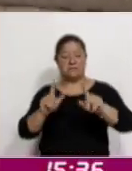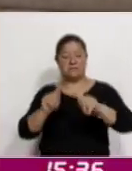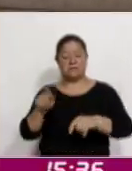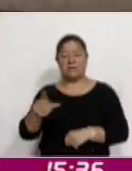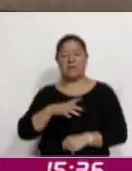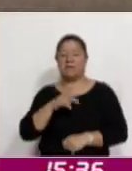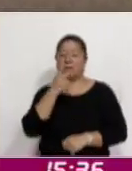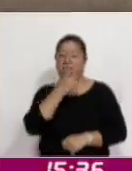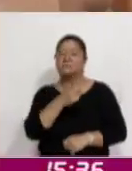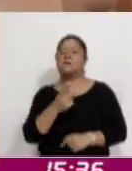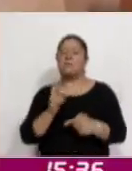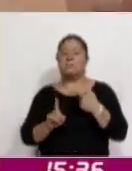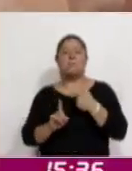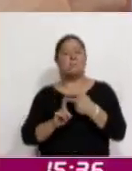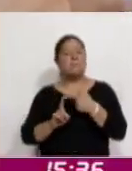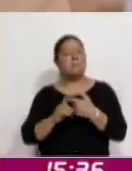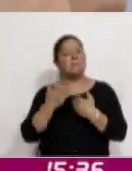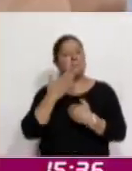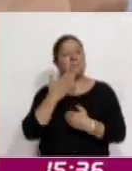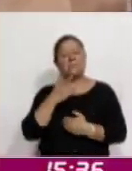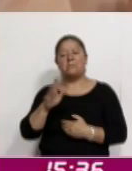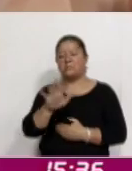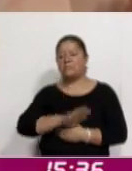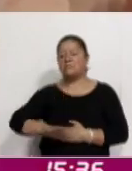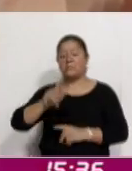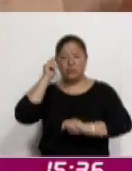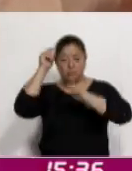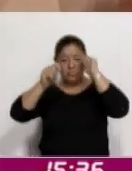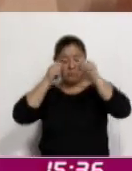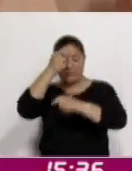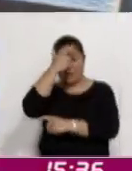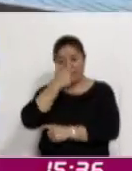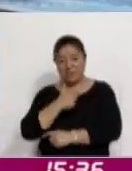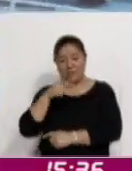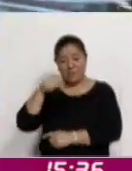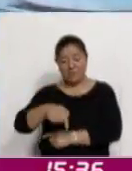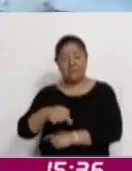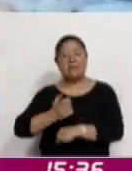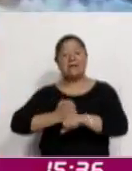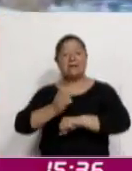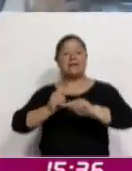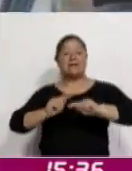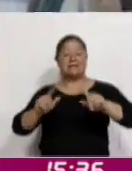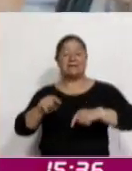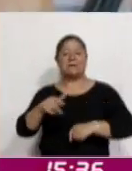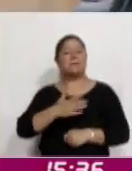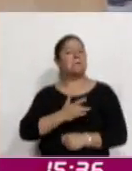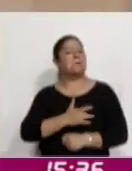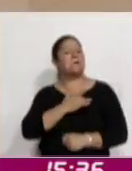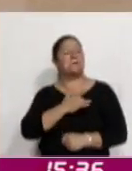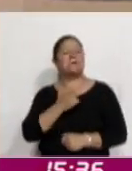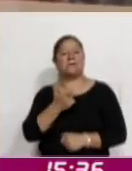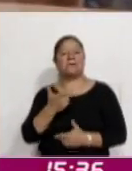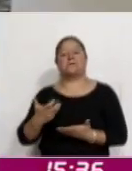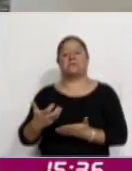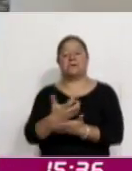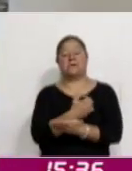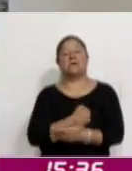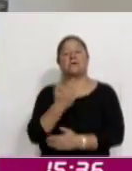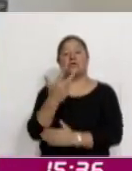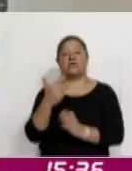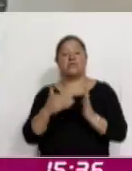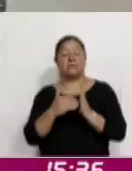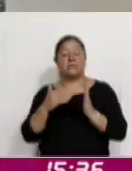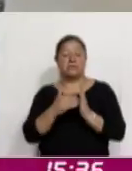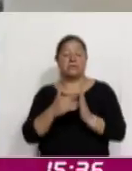calificó de positiva la llegada de turistas noche al Estado de Tlaxcala, por por lo que estima una derrama económica de 8 millones de